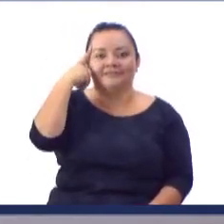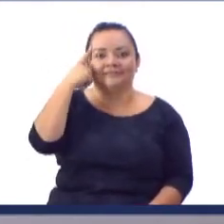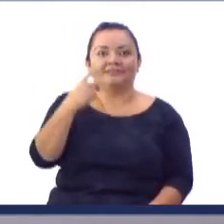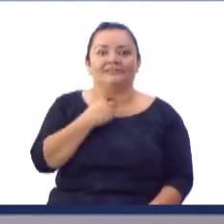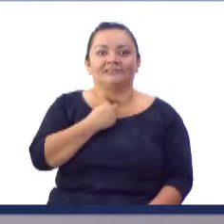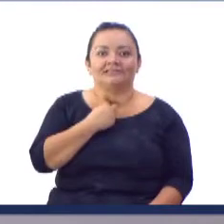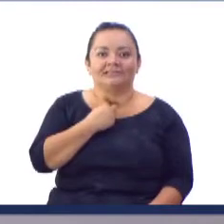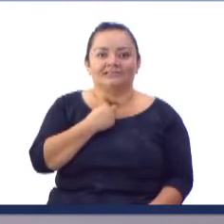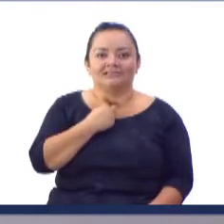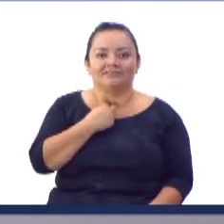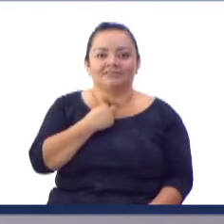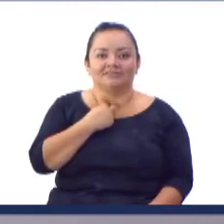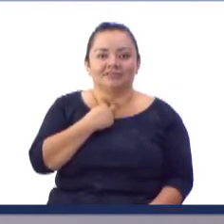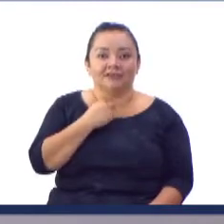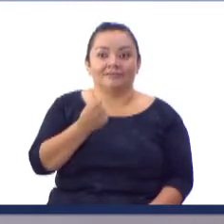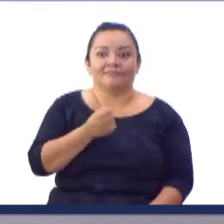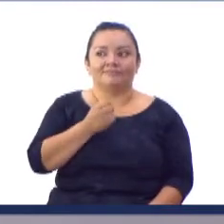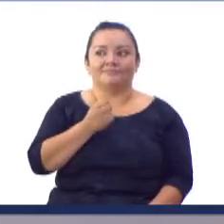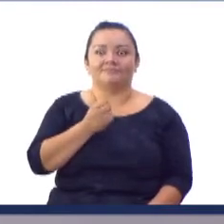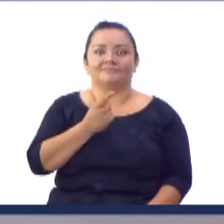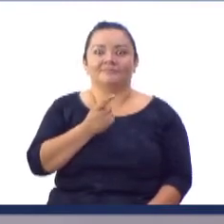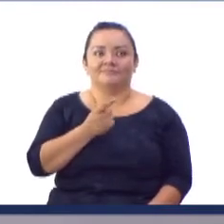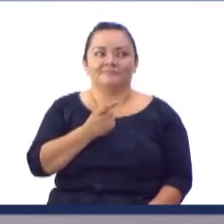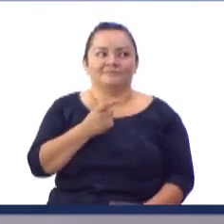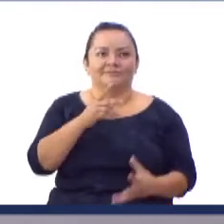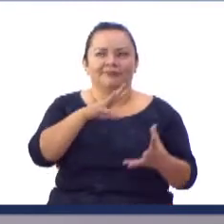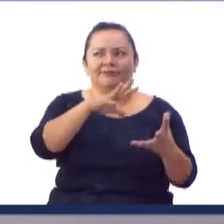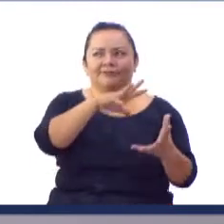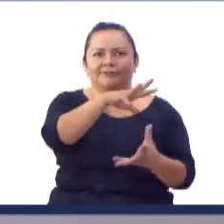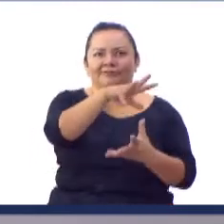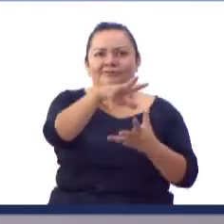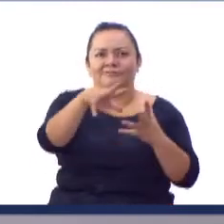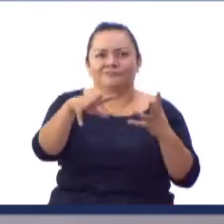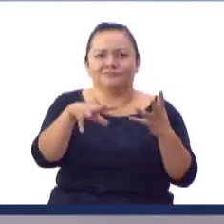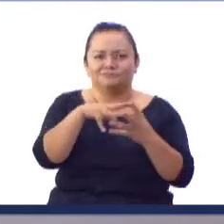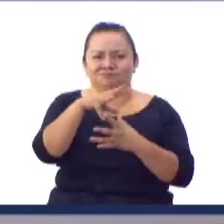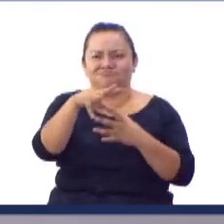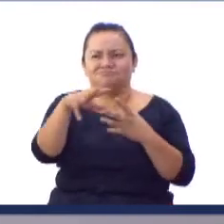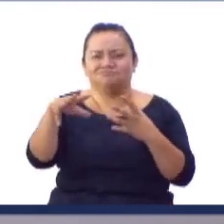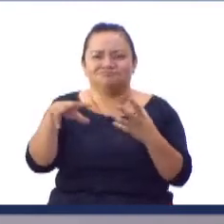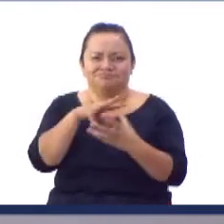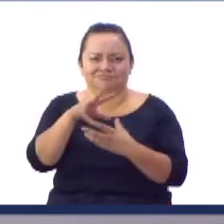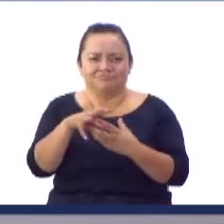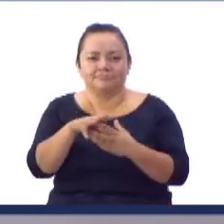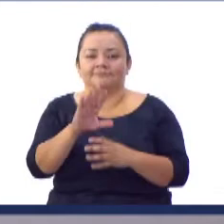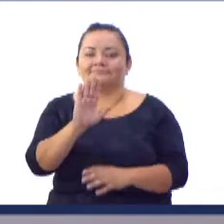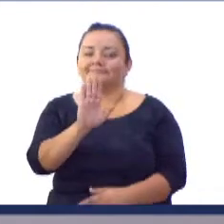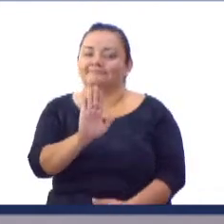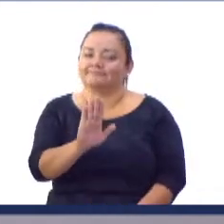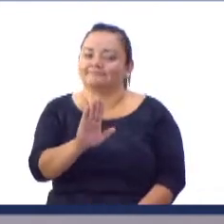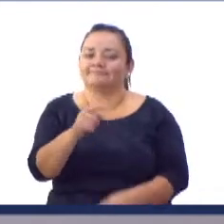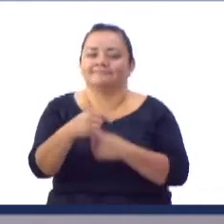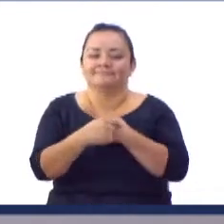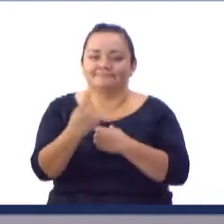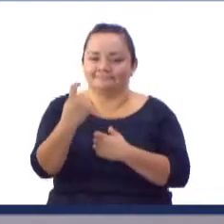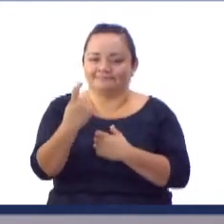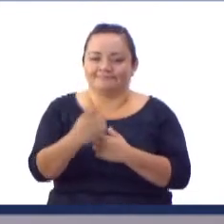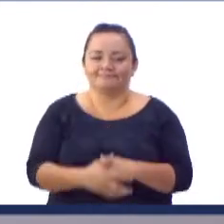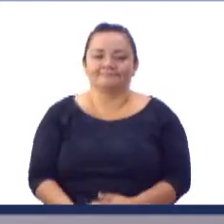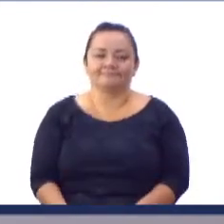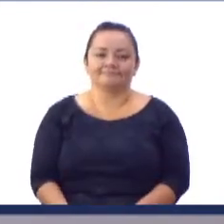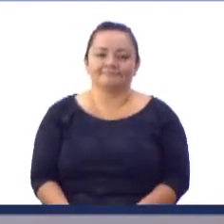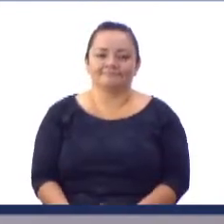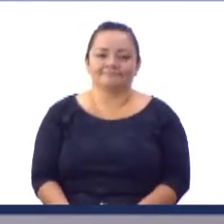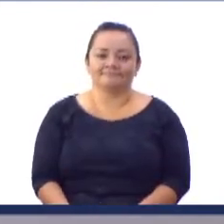hombre si esto ya va agarrando un panorama demasiado apocalíptico pero todavía no es el tiempo